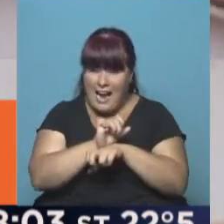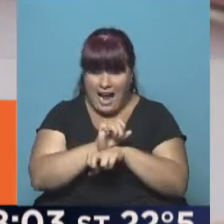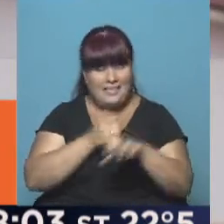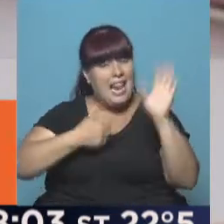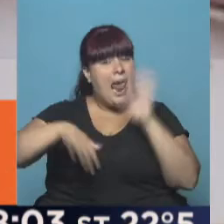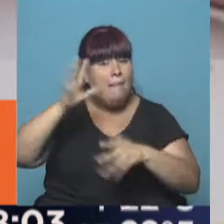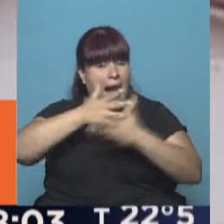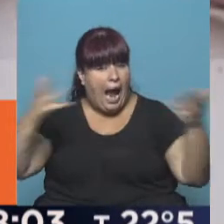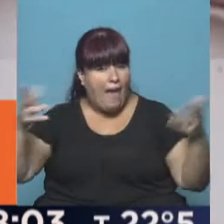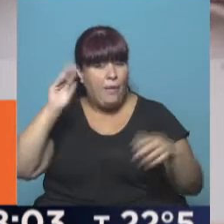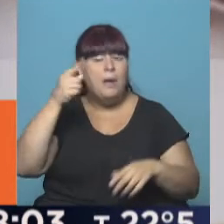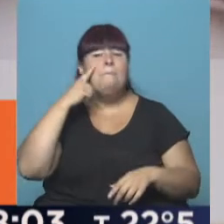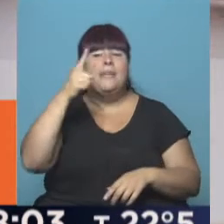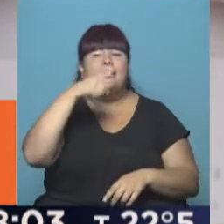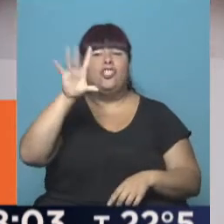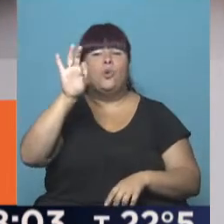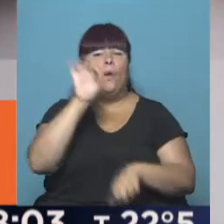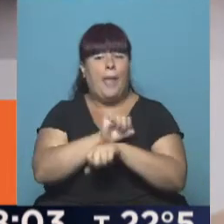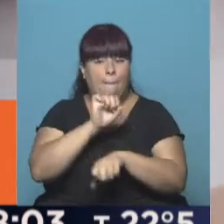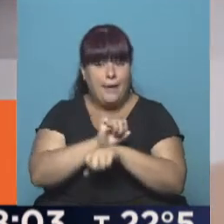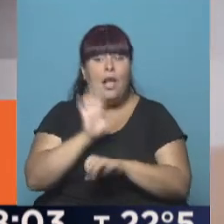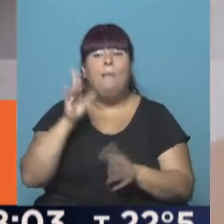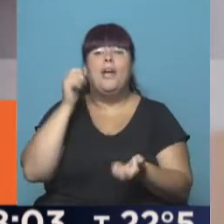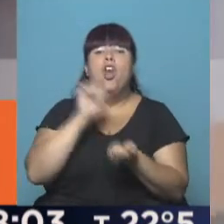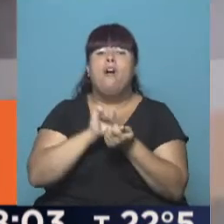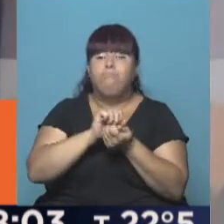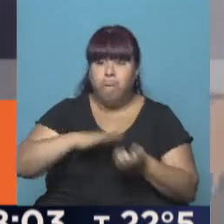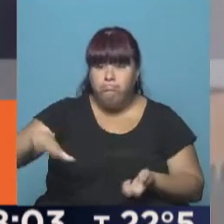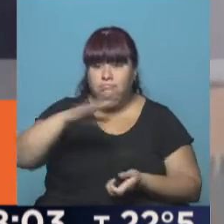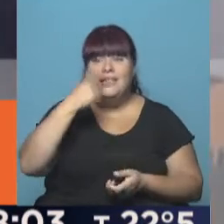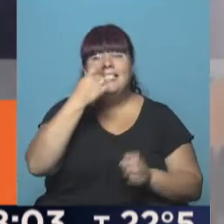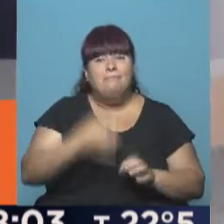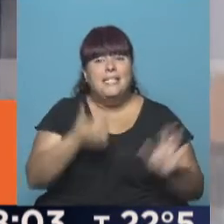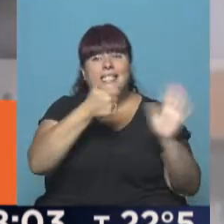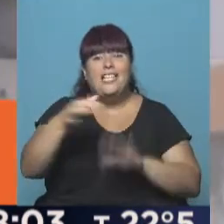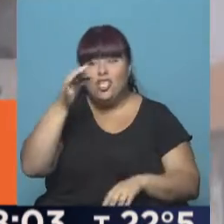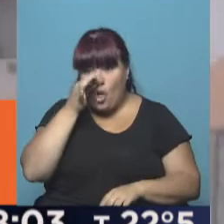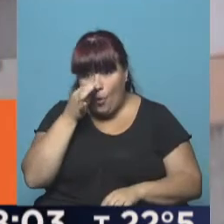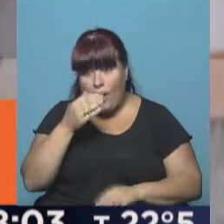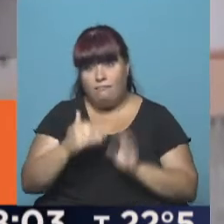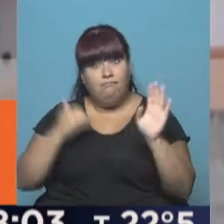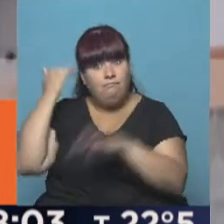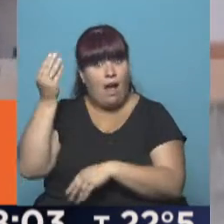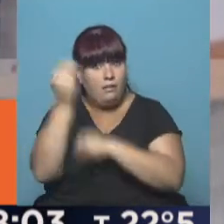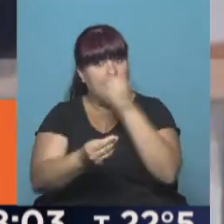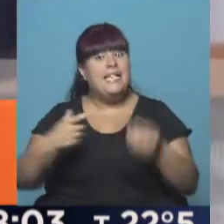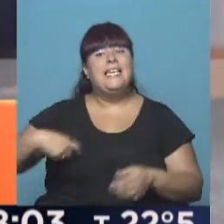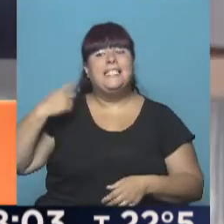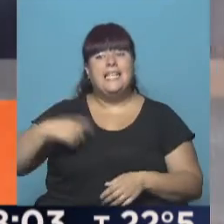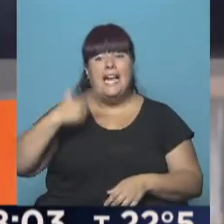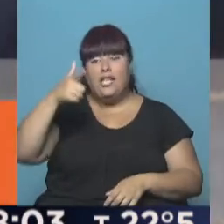del estado, alberga 1.150 detenidos, pero su capacidad es de 620, según el sindicato de